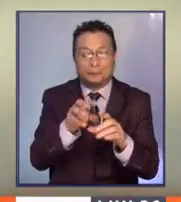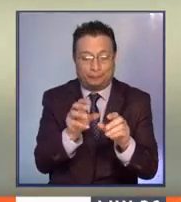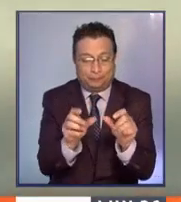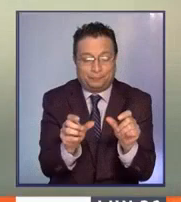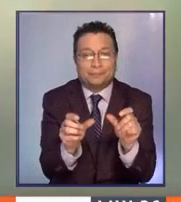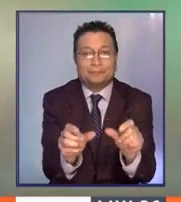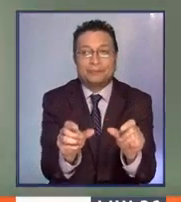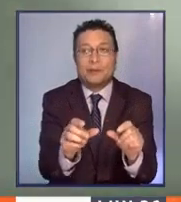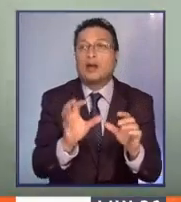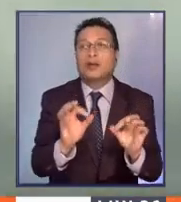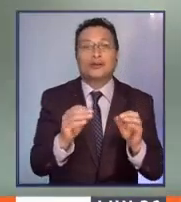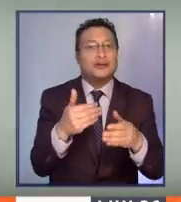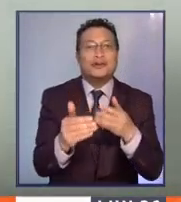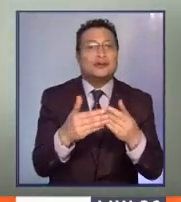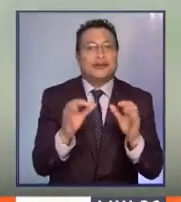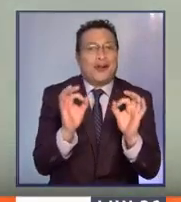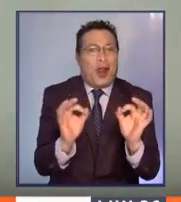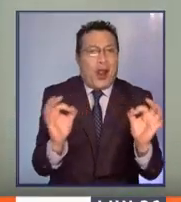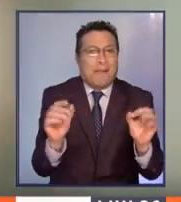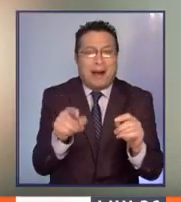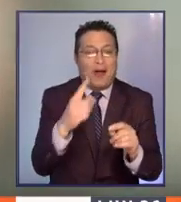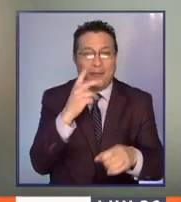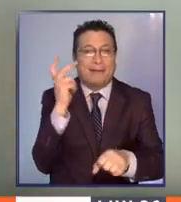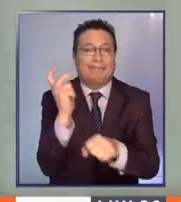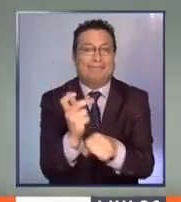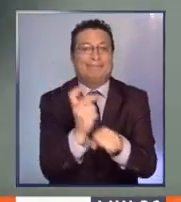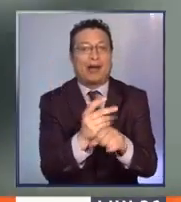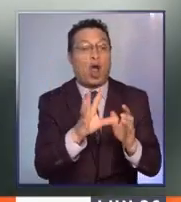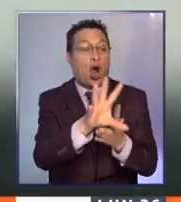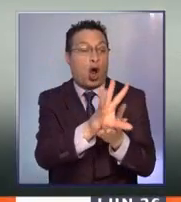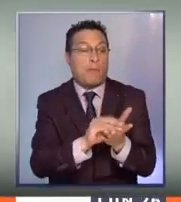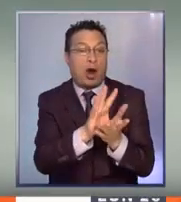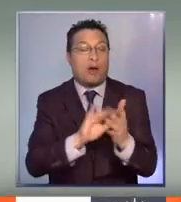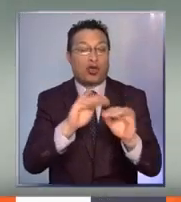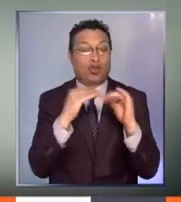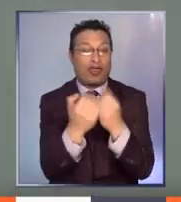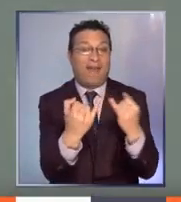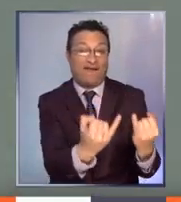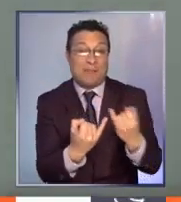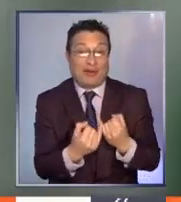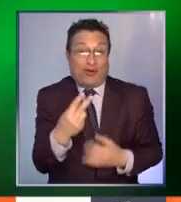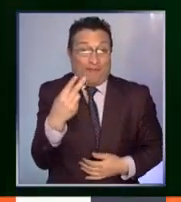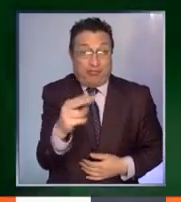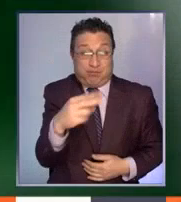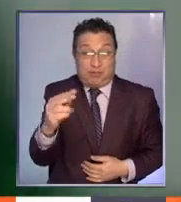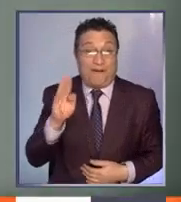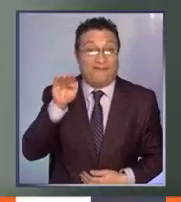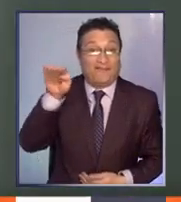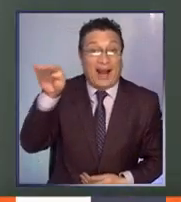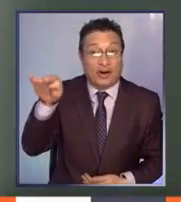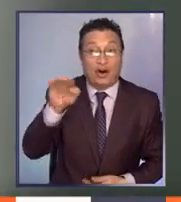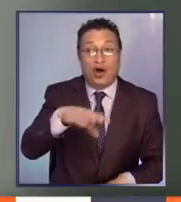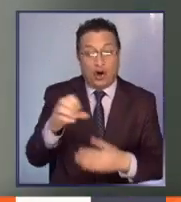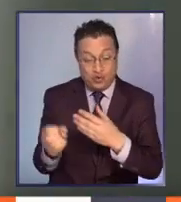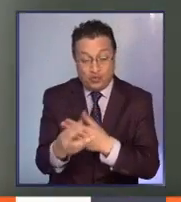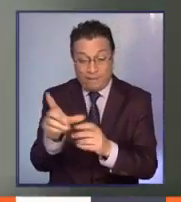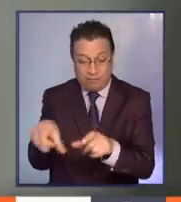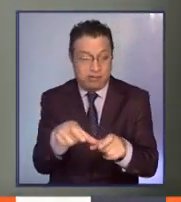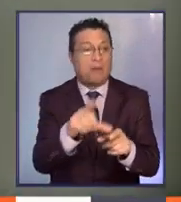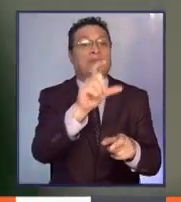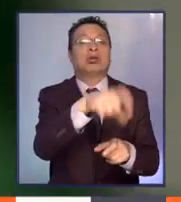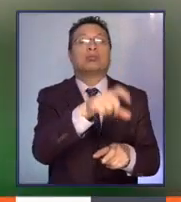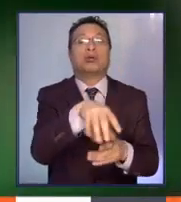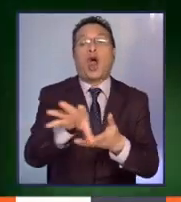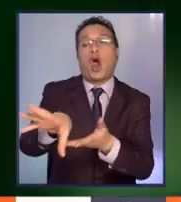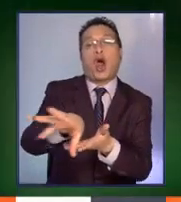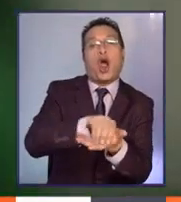método frecuente que utilizan los delincuentes para copiar los datos de tarjetas bancarias, elaborar otras nuevas y robar. Donde